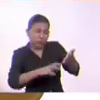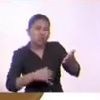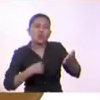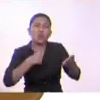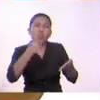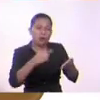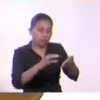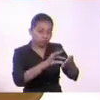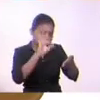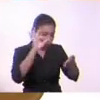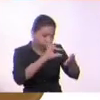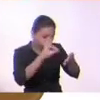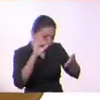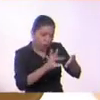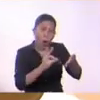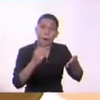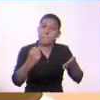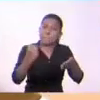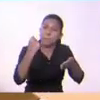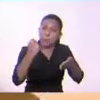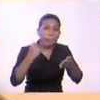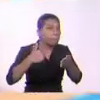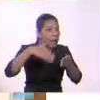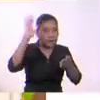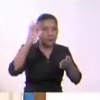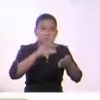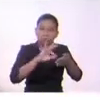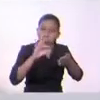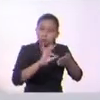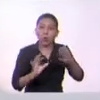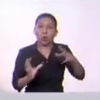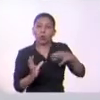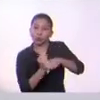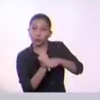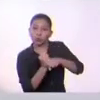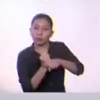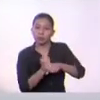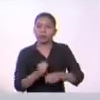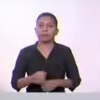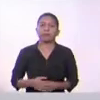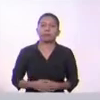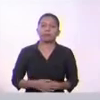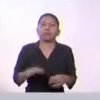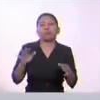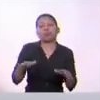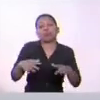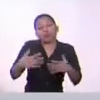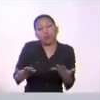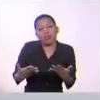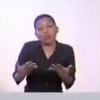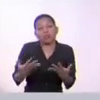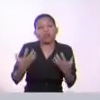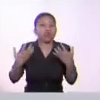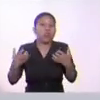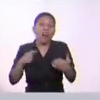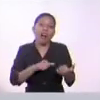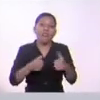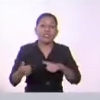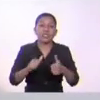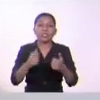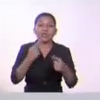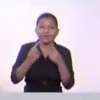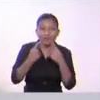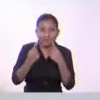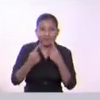debe cumplir con los objetivos propuestos. Pues en la mayoría de casos en que se desarrollan las